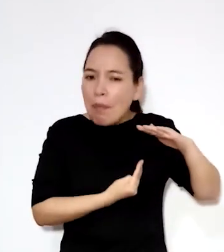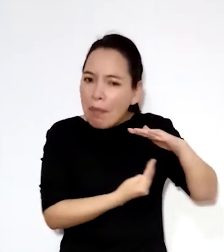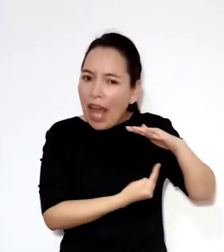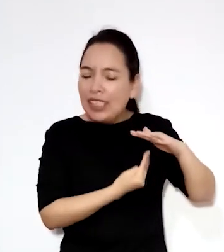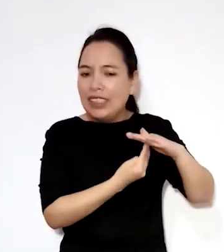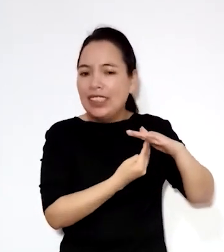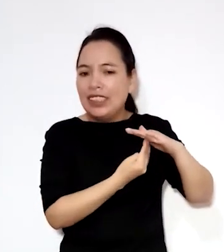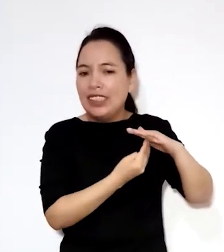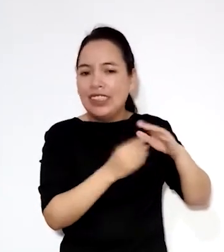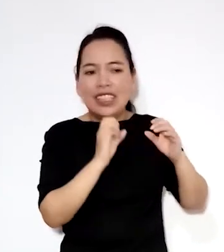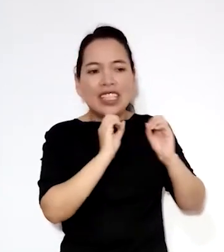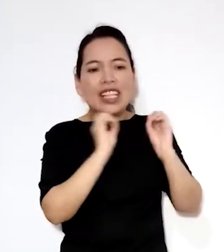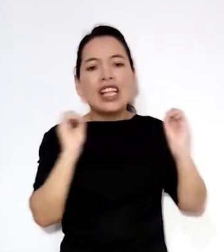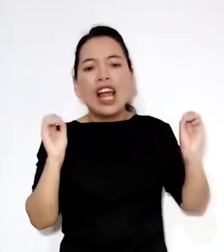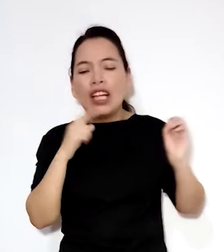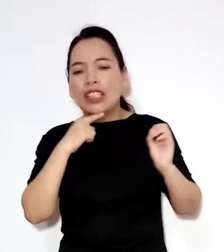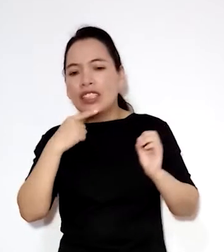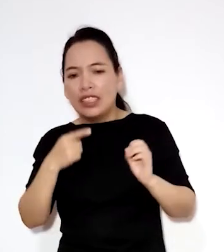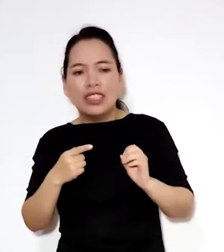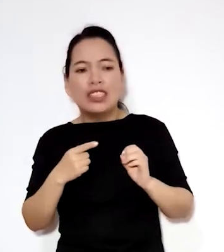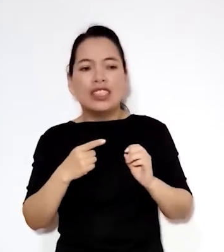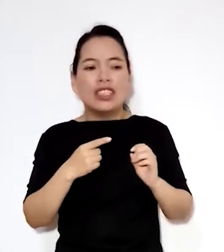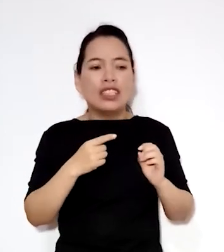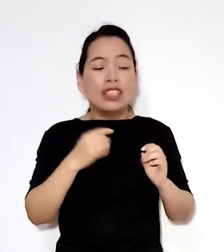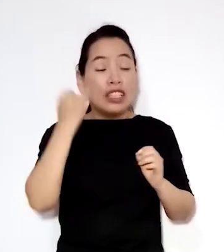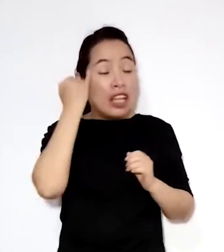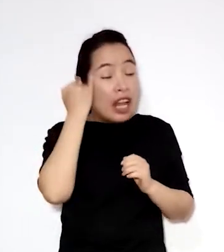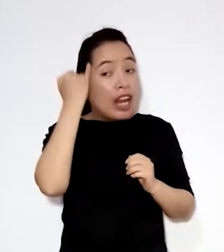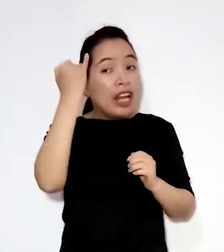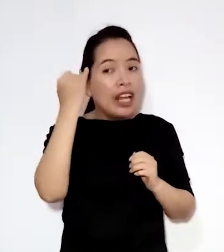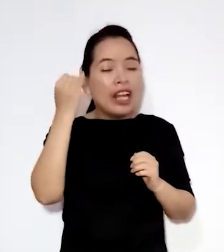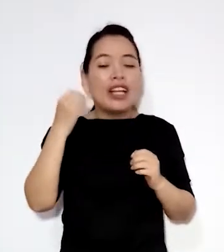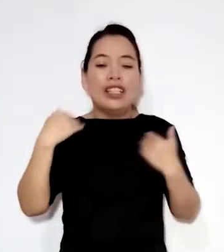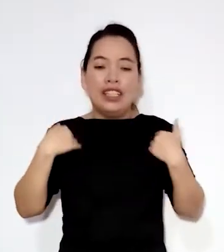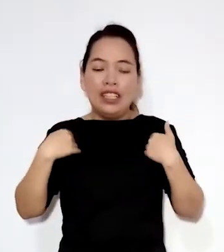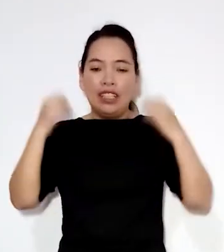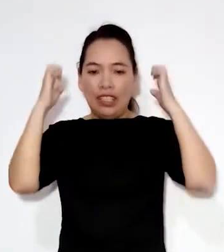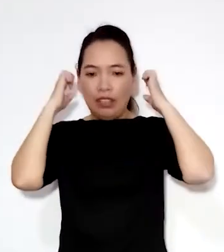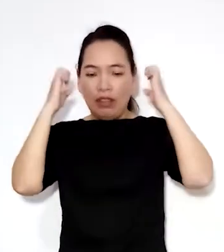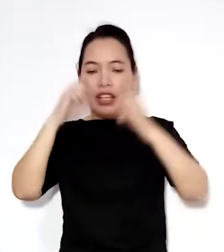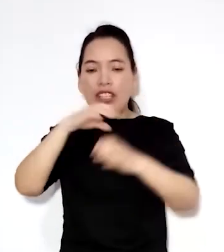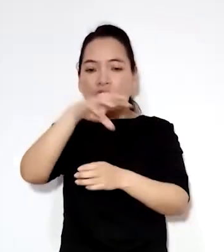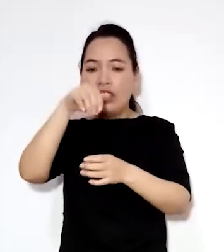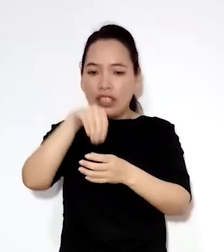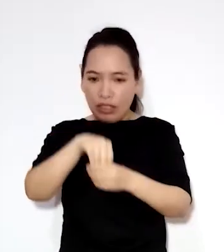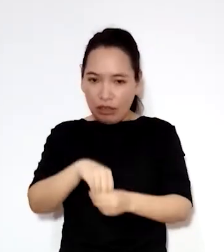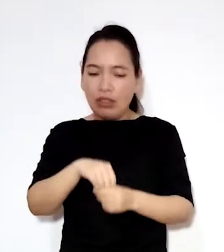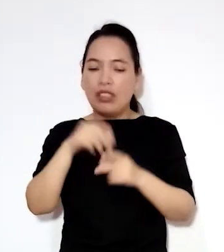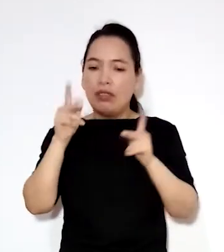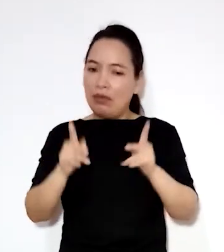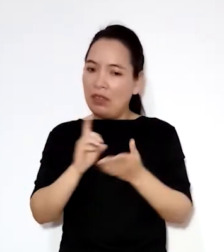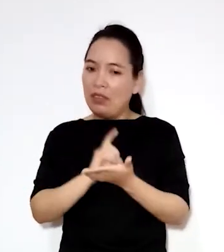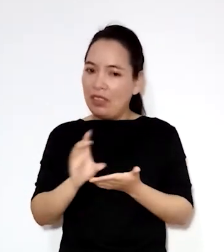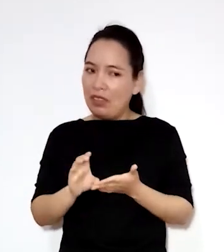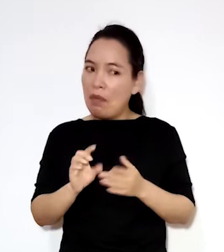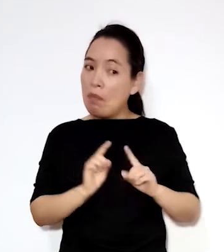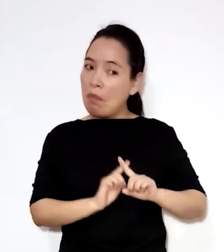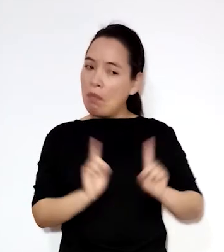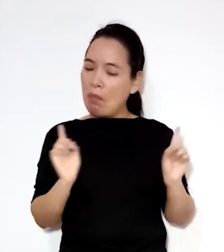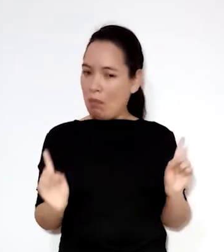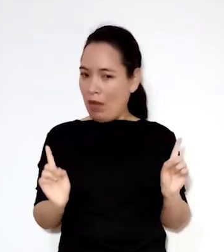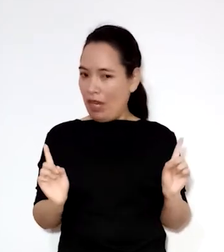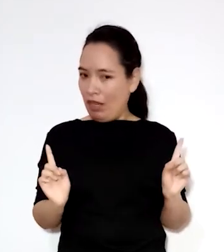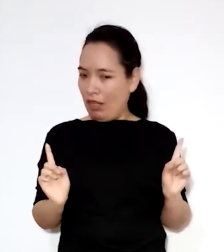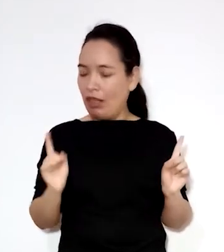efectivamente construyendo desde cómo eliminamos barreras culturales, y una de las cosas que me llamaba la atención que se mencionaba es ya